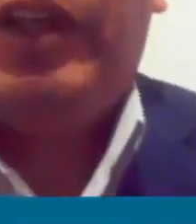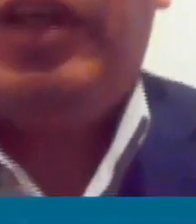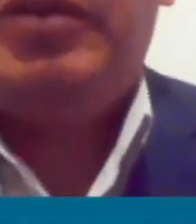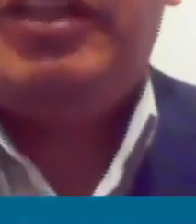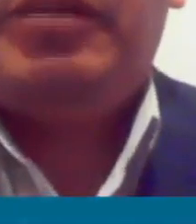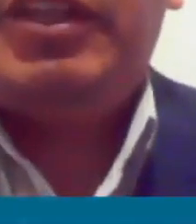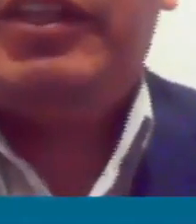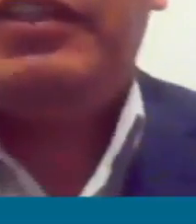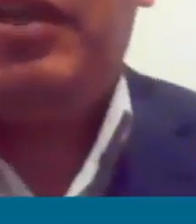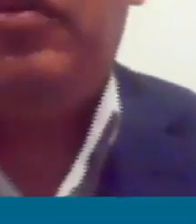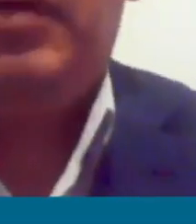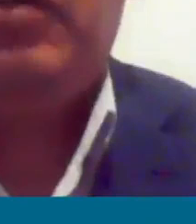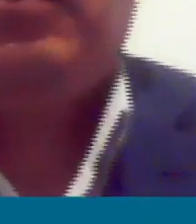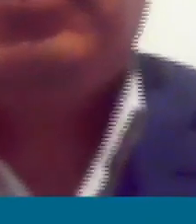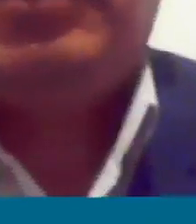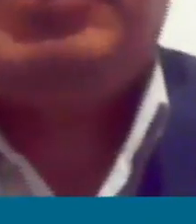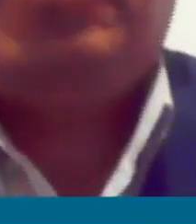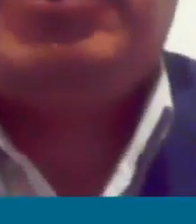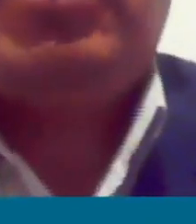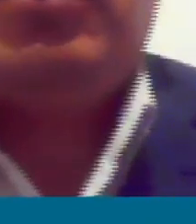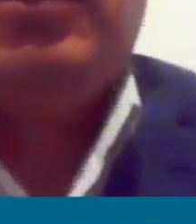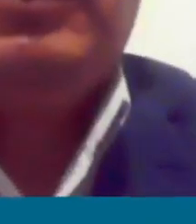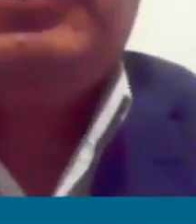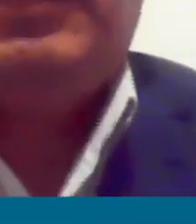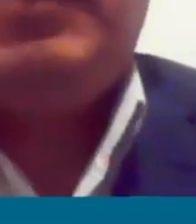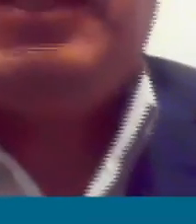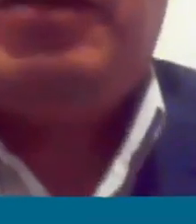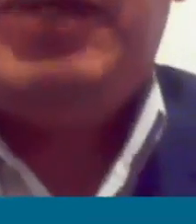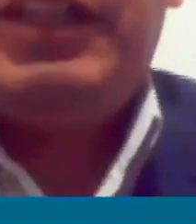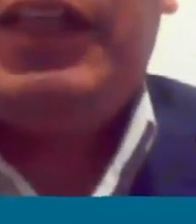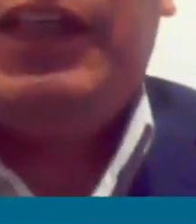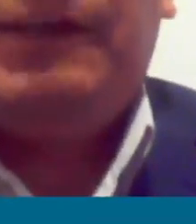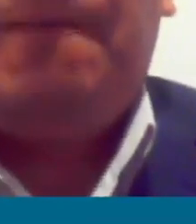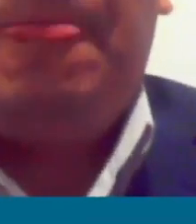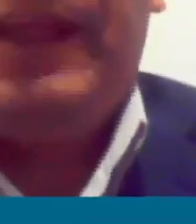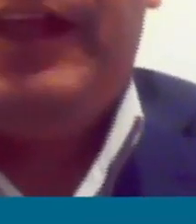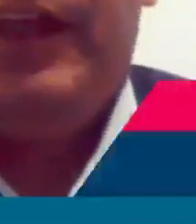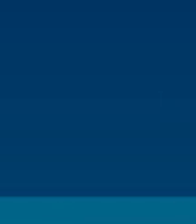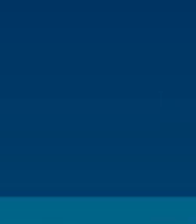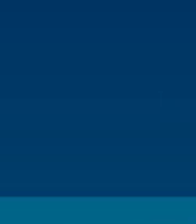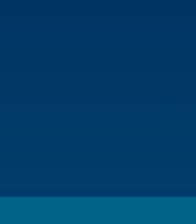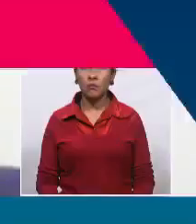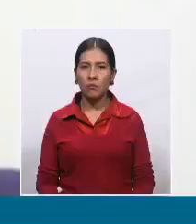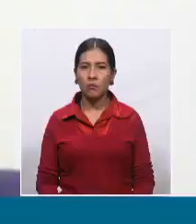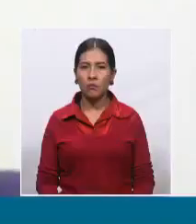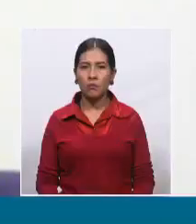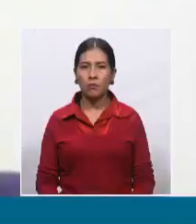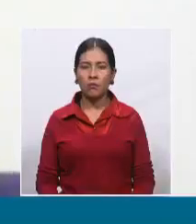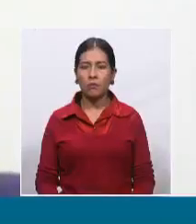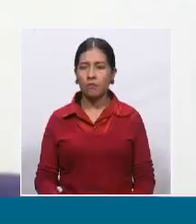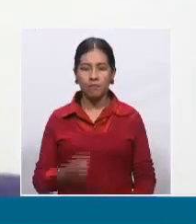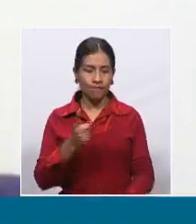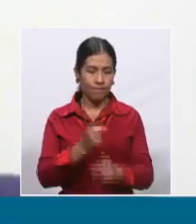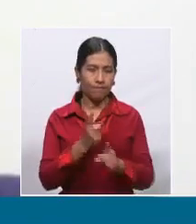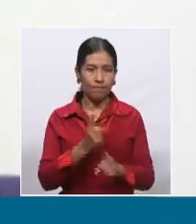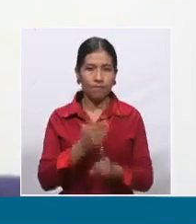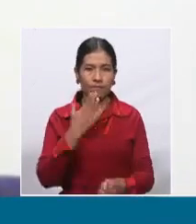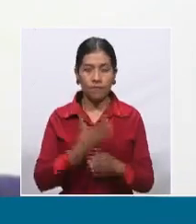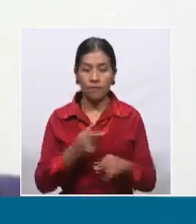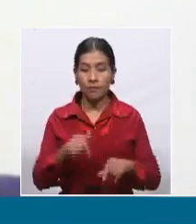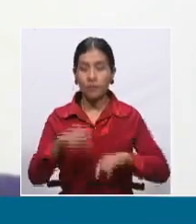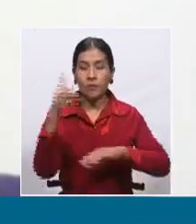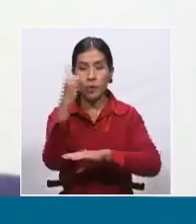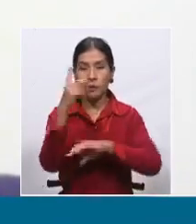Sí, evidentemente, estimado Iván, como usted bien lo ha dicho, lamentablemente nuestro país y a nivel